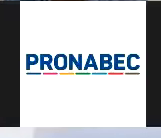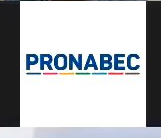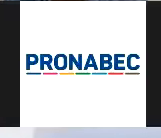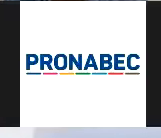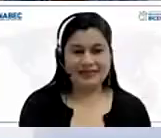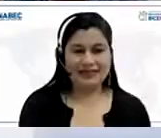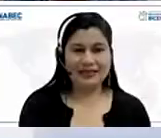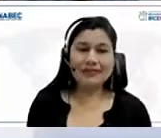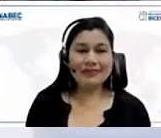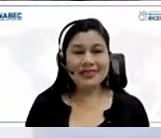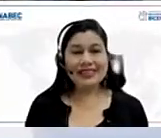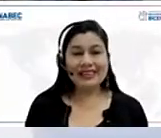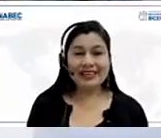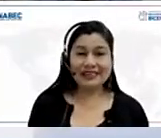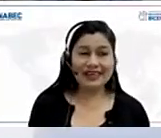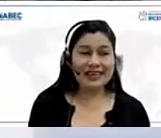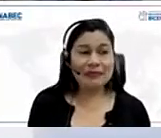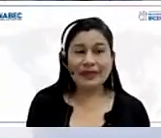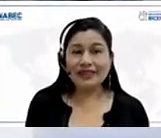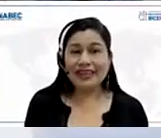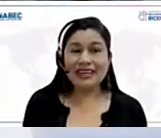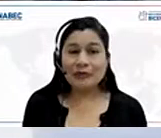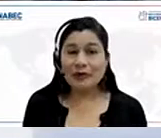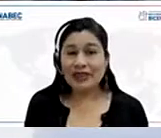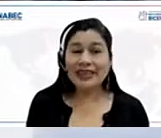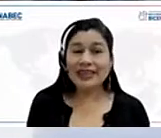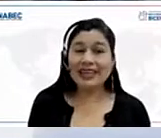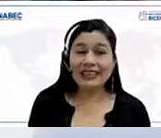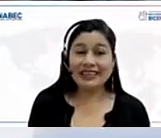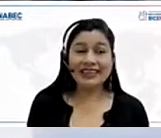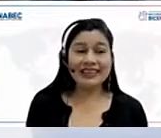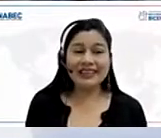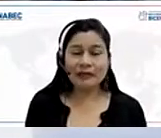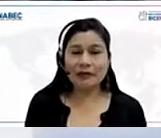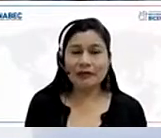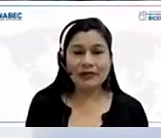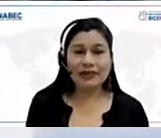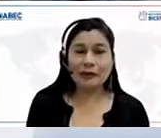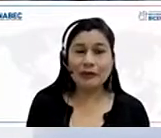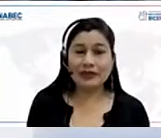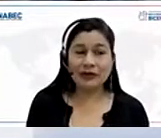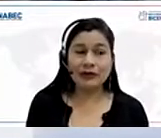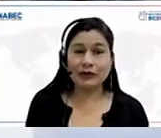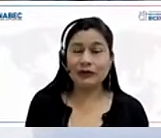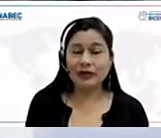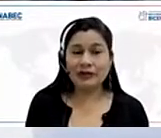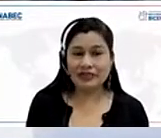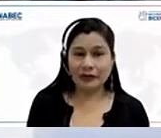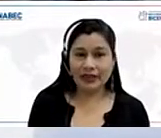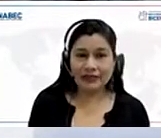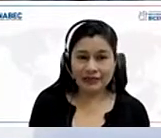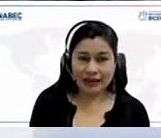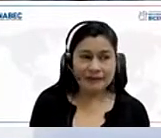cualquier consulta que tengan. Muchas gracias, Rafael, por esta importante e interesante información que ha compartido con toda